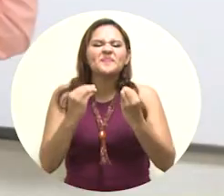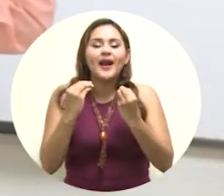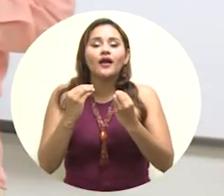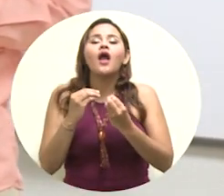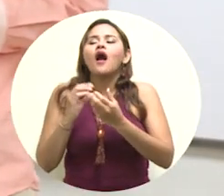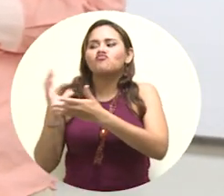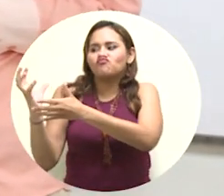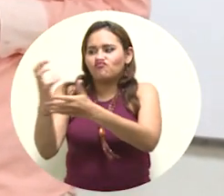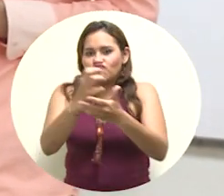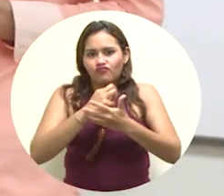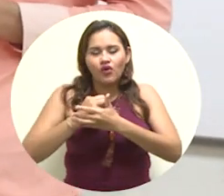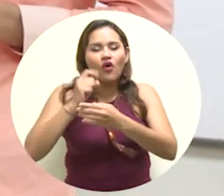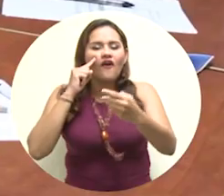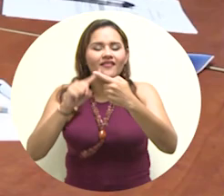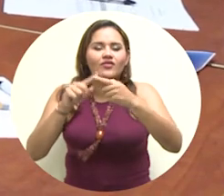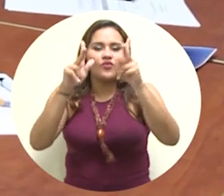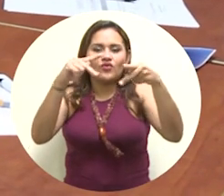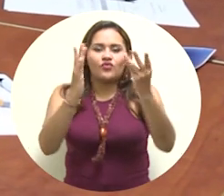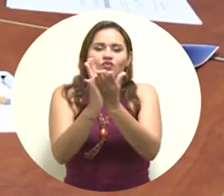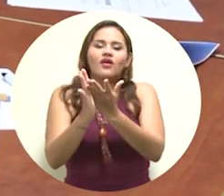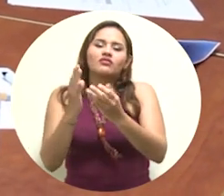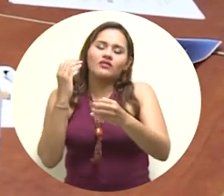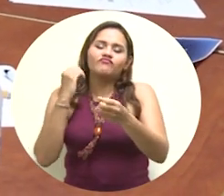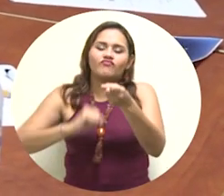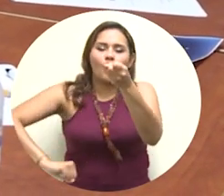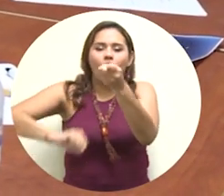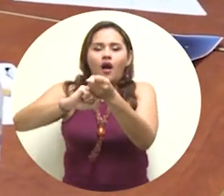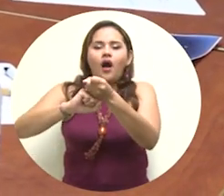que vienen desarrollando proyectos cinematográficos.